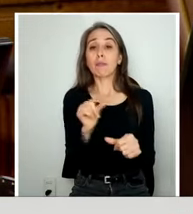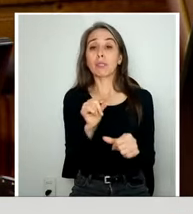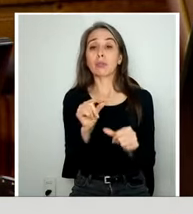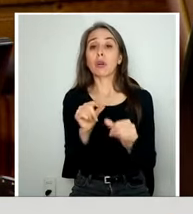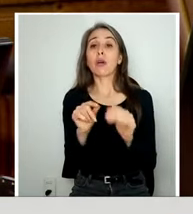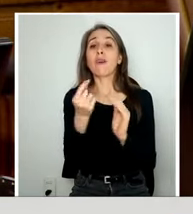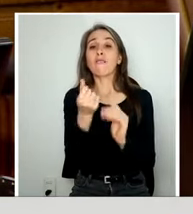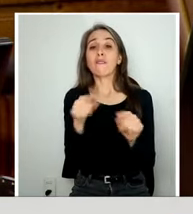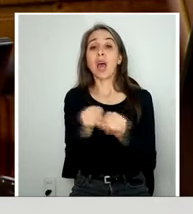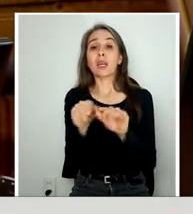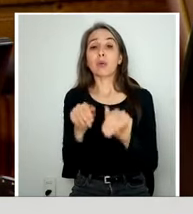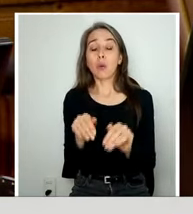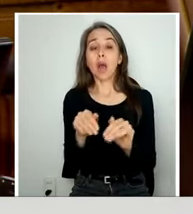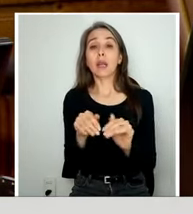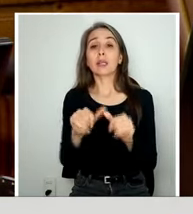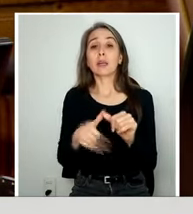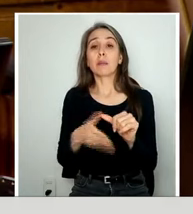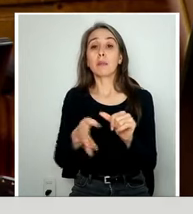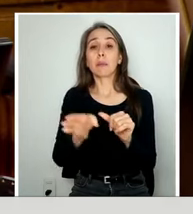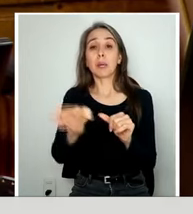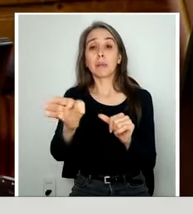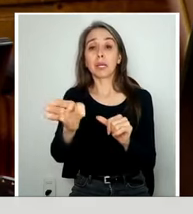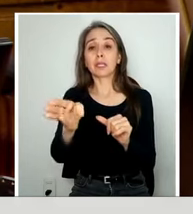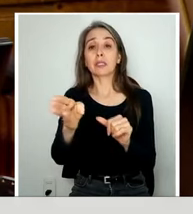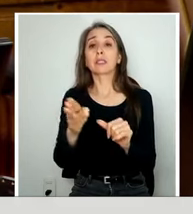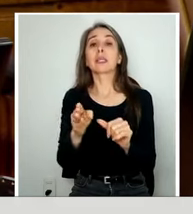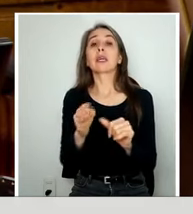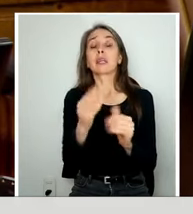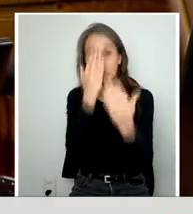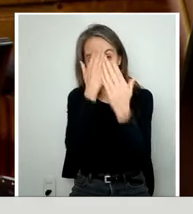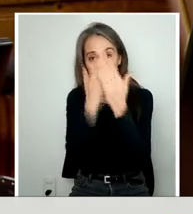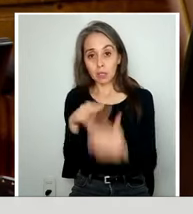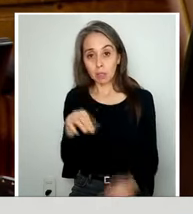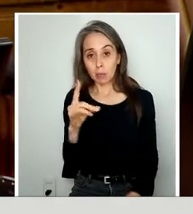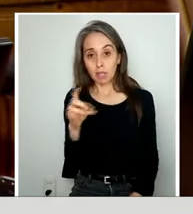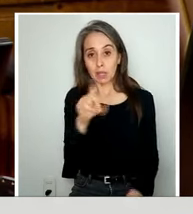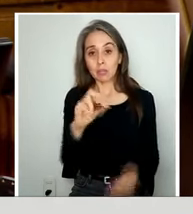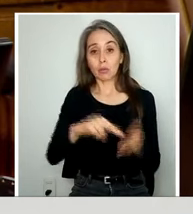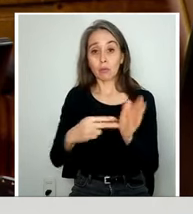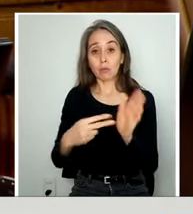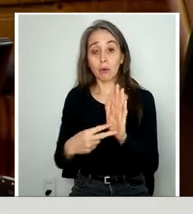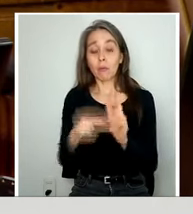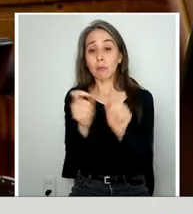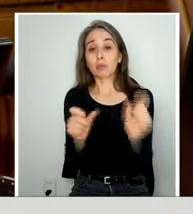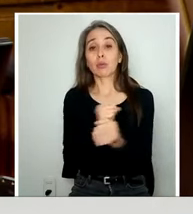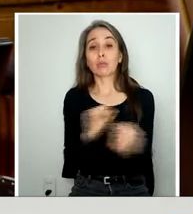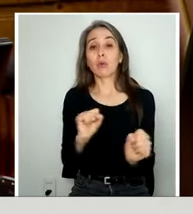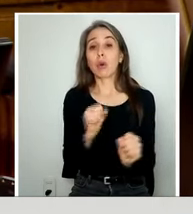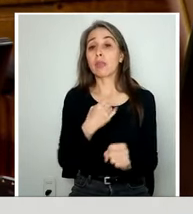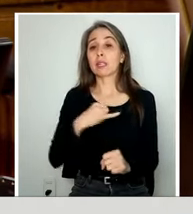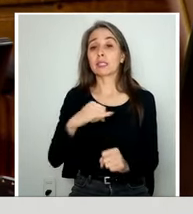que validez que los permanentes ante la mideso Hay un problema la gente no puede seguir esperando